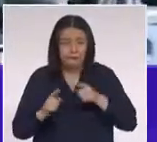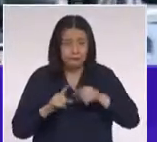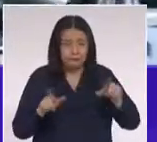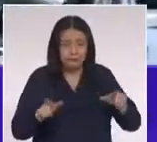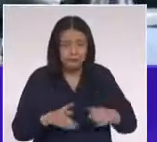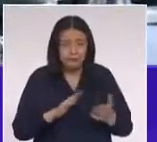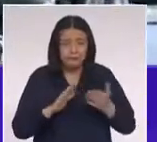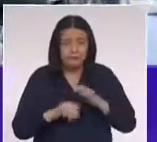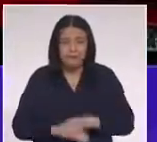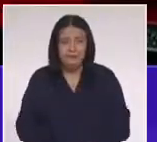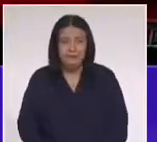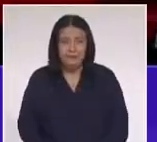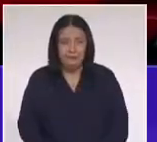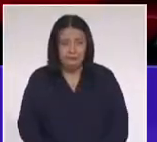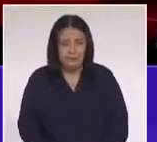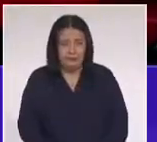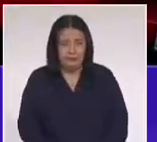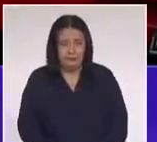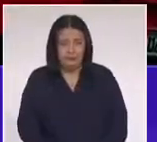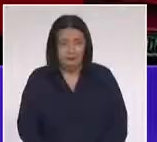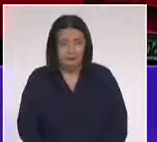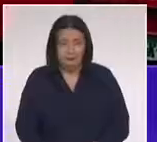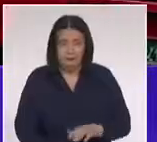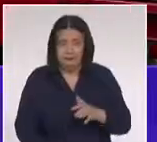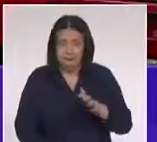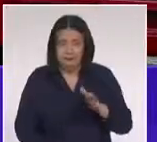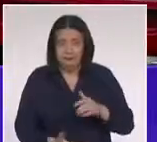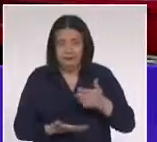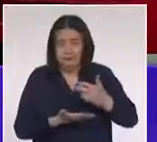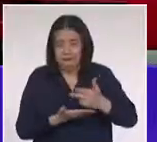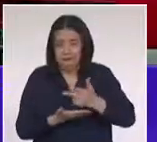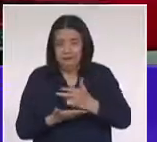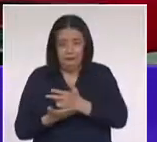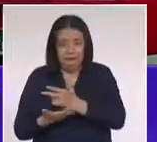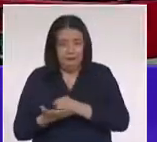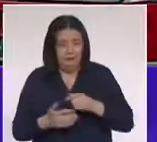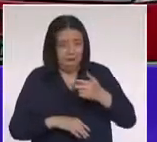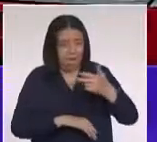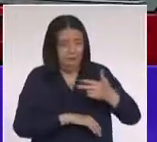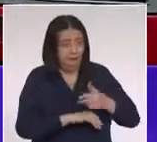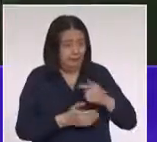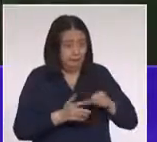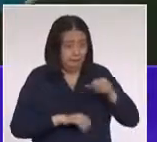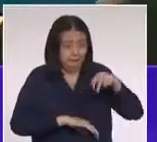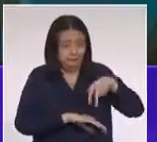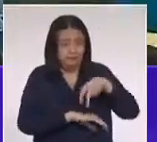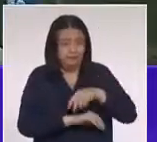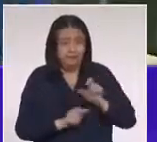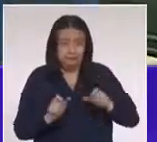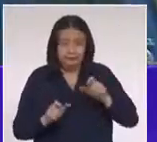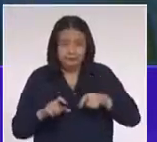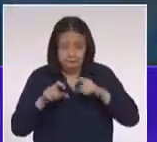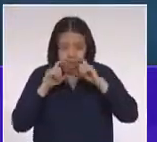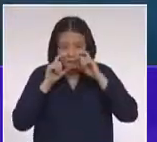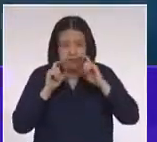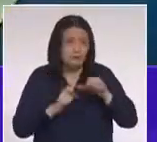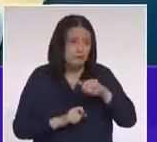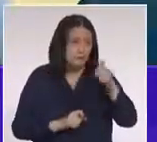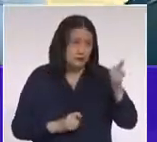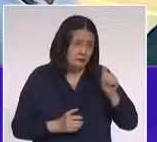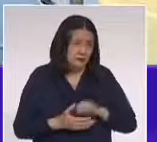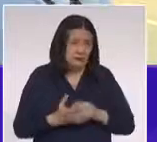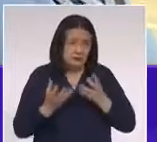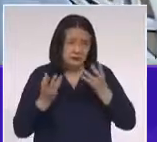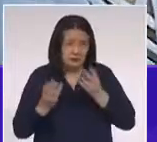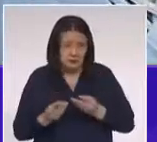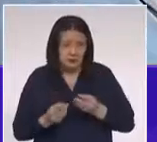puntos de la ciudad. Cerca a los paraderos, varias personas decidieron mantener puesta el cubrebocas. Otras, aunque muy